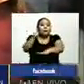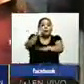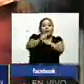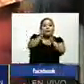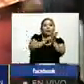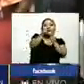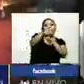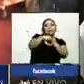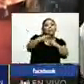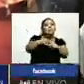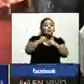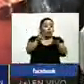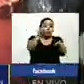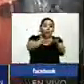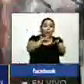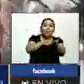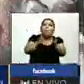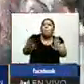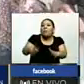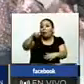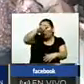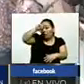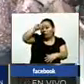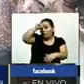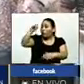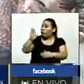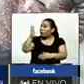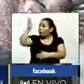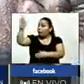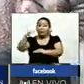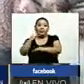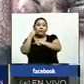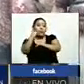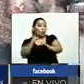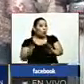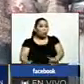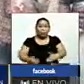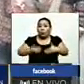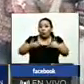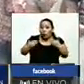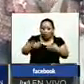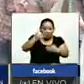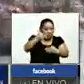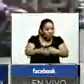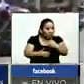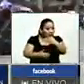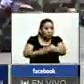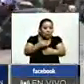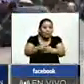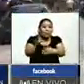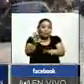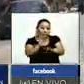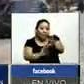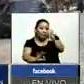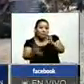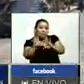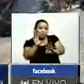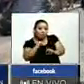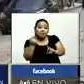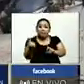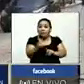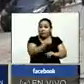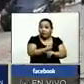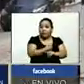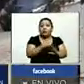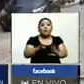programa especial de visas para trabajos temporales y que por lo tanto no existe actualmente ningún proceso de reclutamiento y selección de